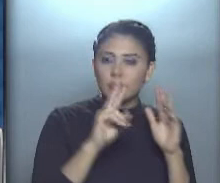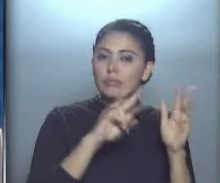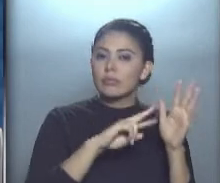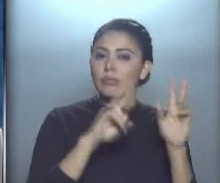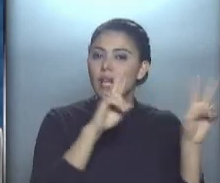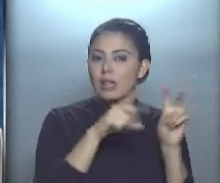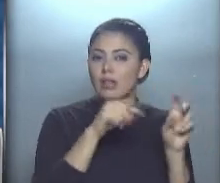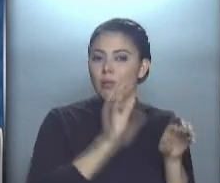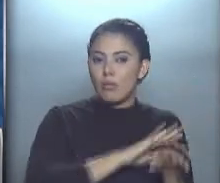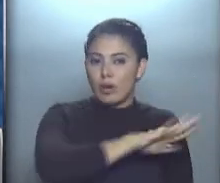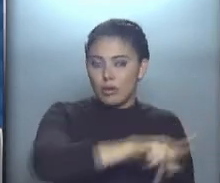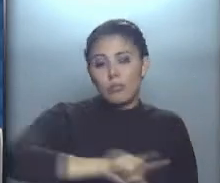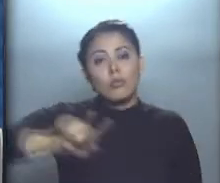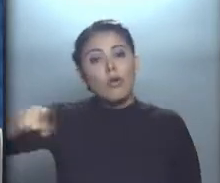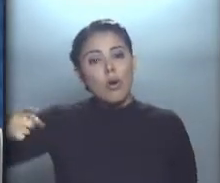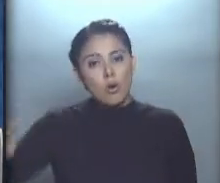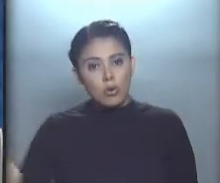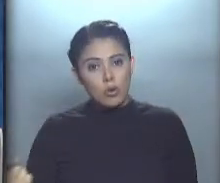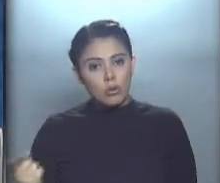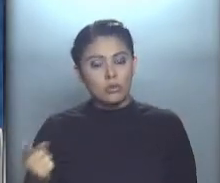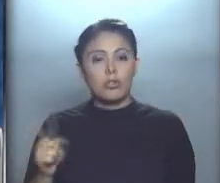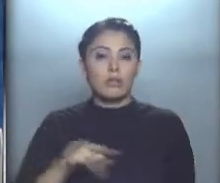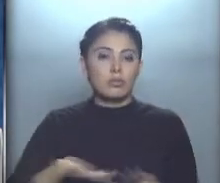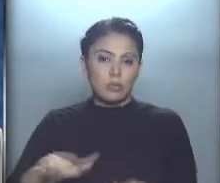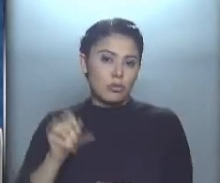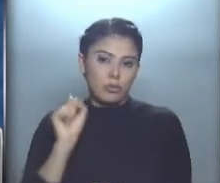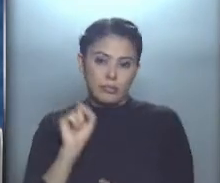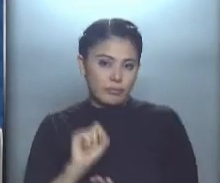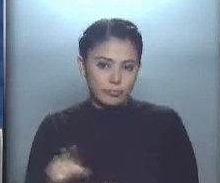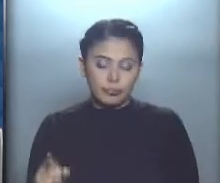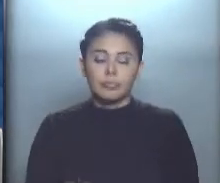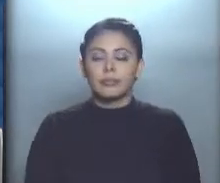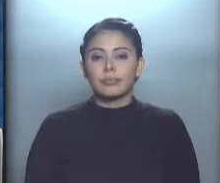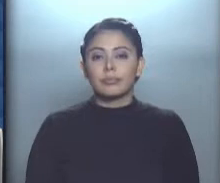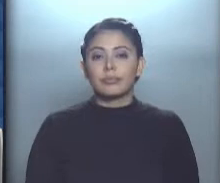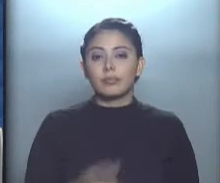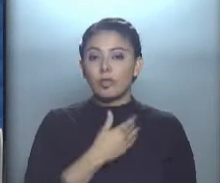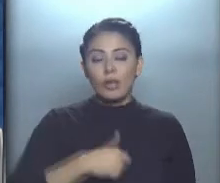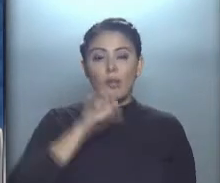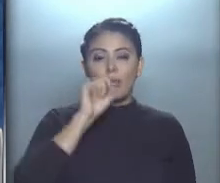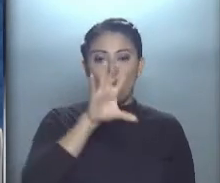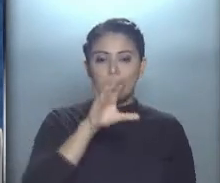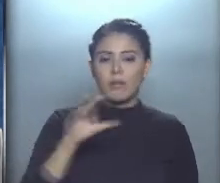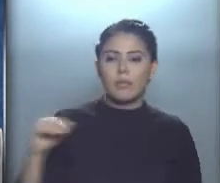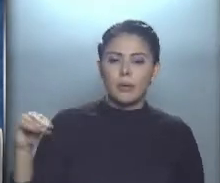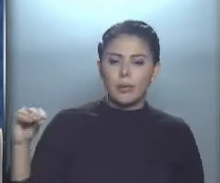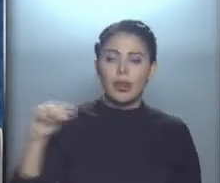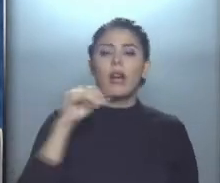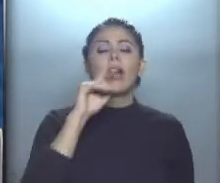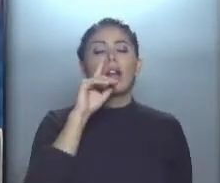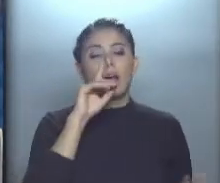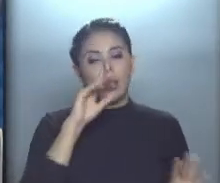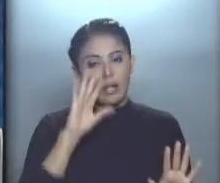a estos saqueos y otros a circunstancias del hecho. Y respecto al gobernador de la provincia, eso es lo